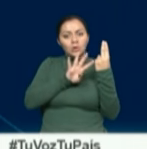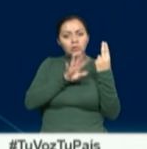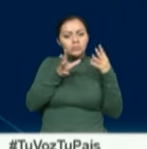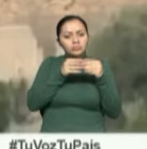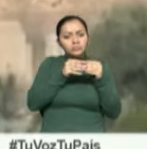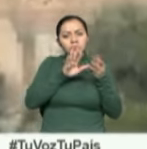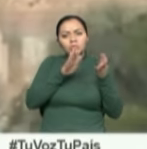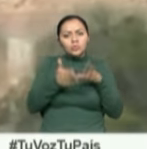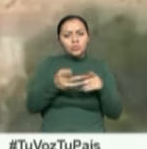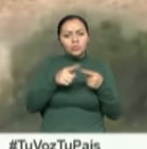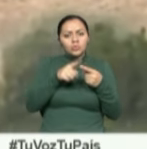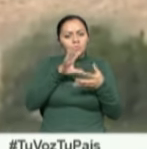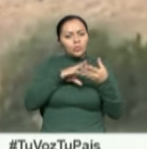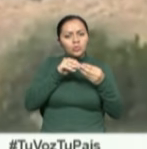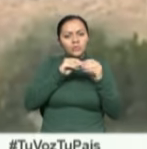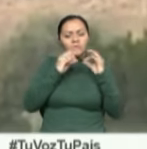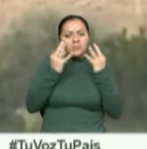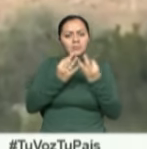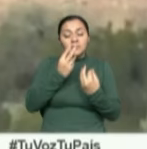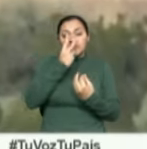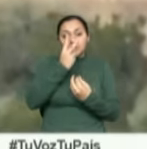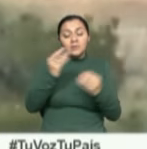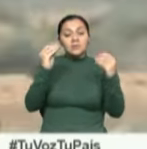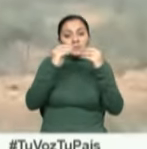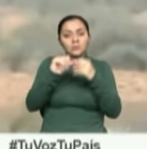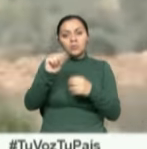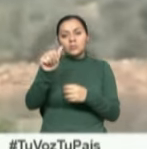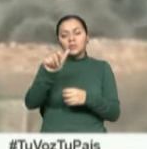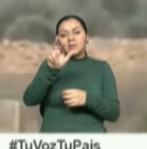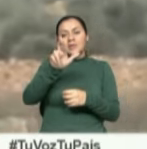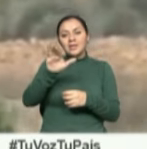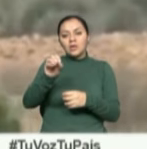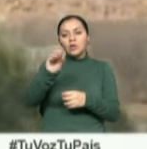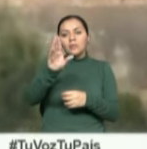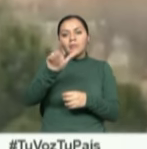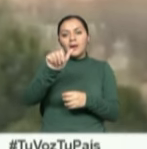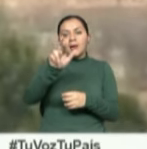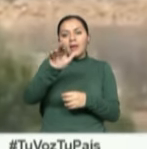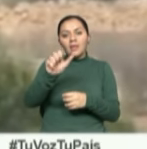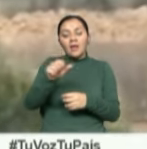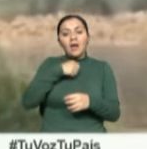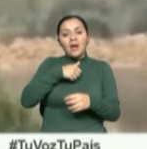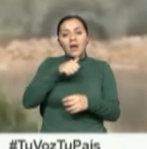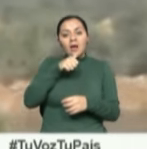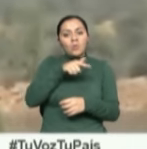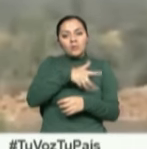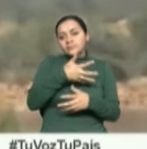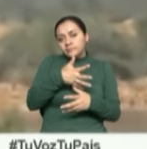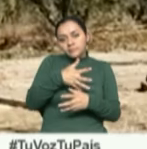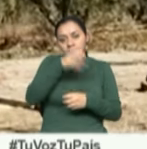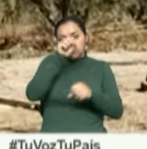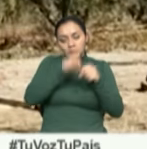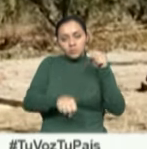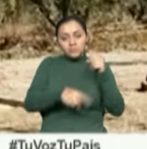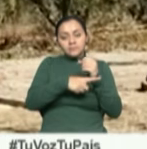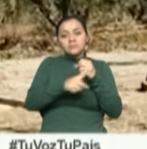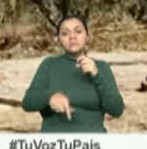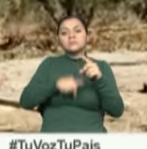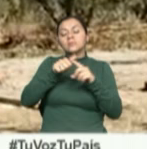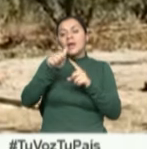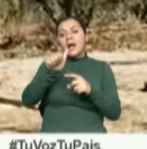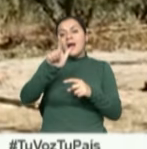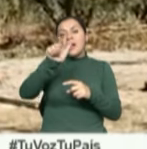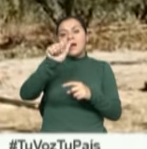heridos. Continúa también la ofensiva del régimen en el valle del río Barada, que abastece de agua a Damasco. Y en Al-Abab,